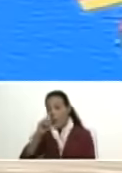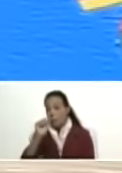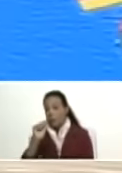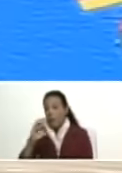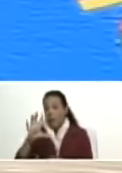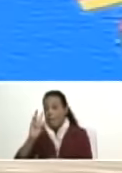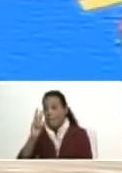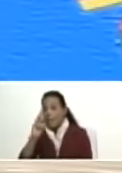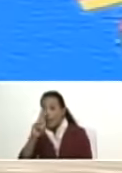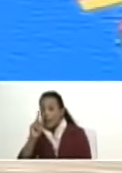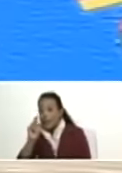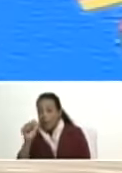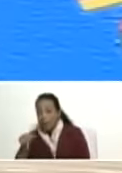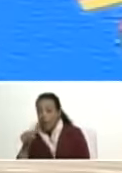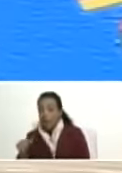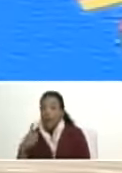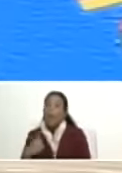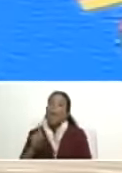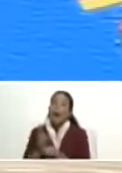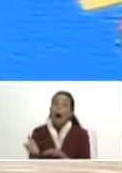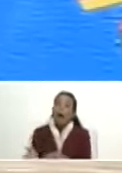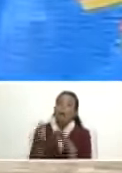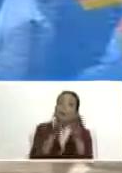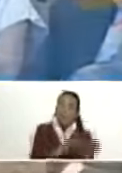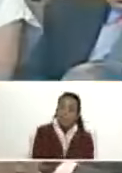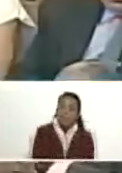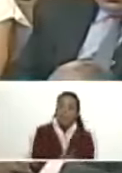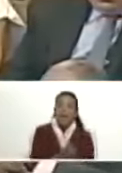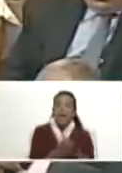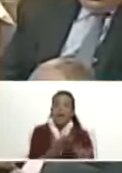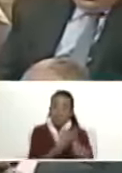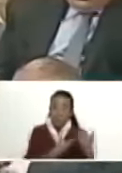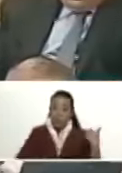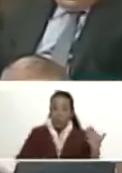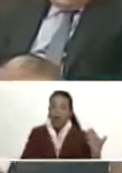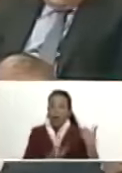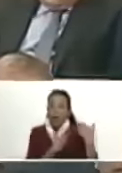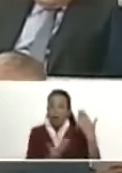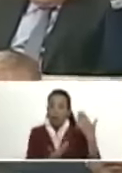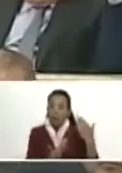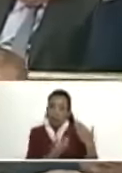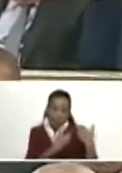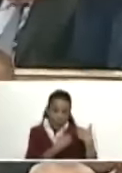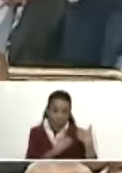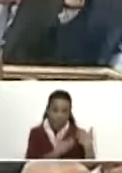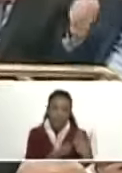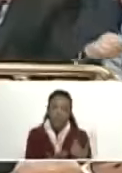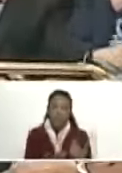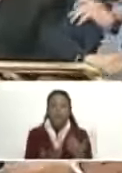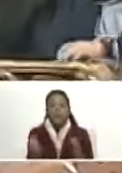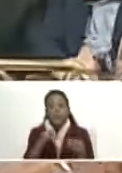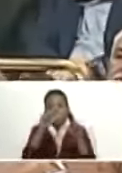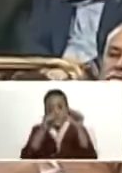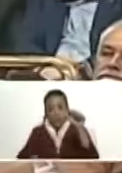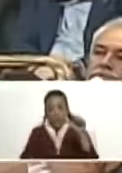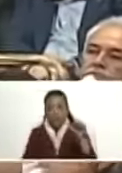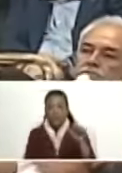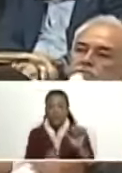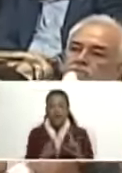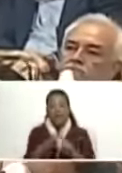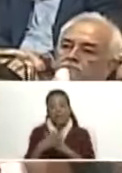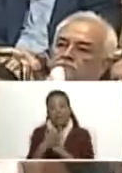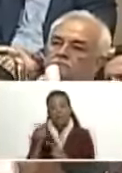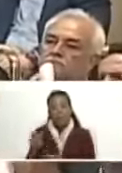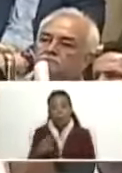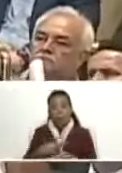y que pasaba a ser el primer ministro del Estado que se estaba creando. Continúa. En estas circunstancias,